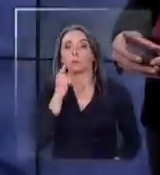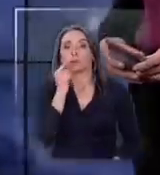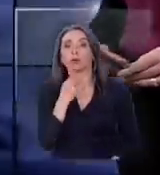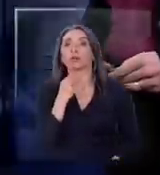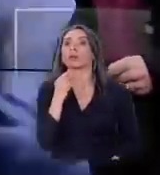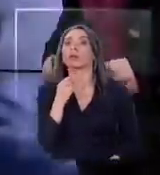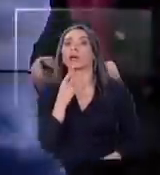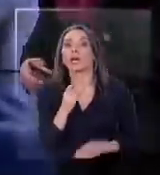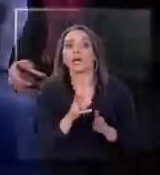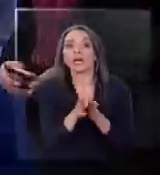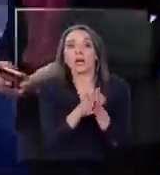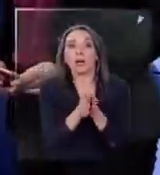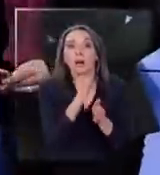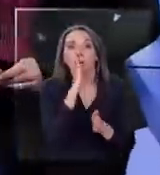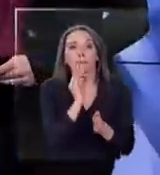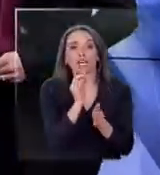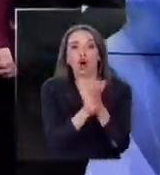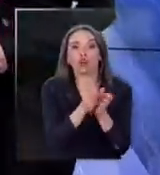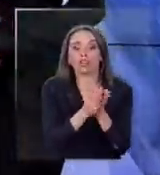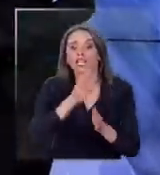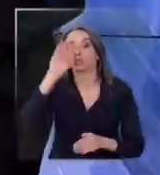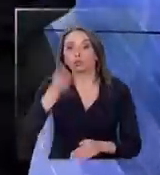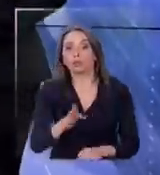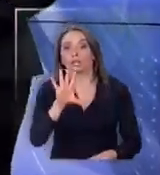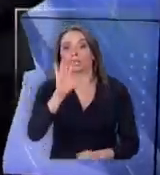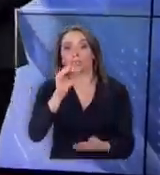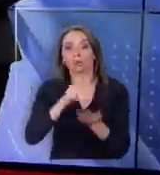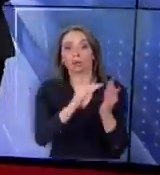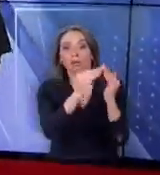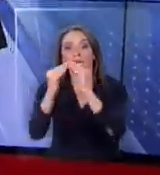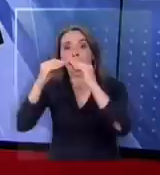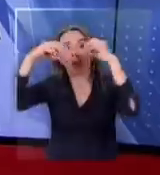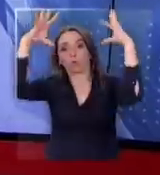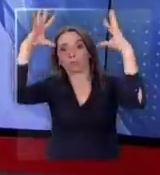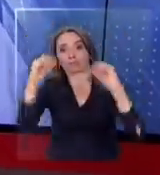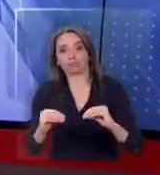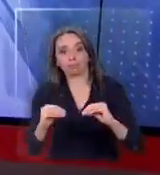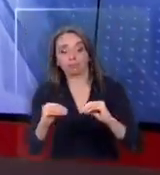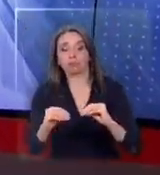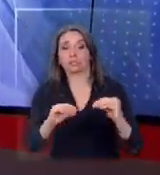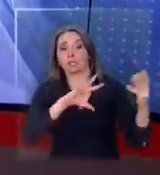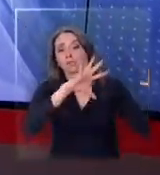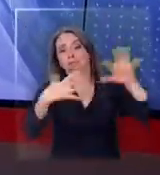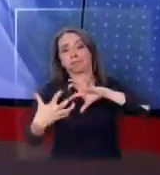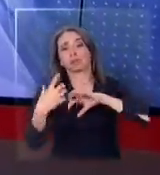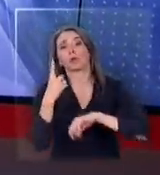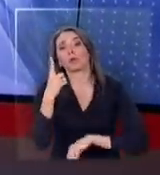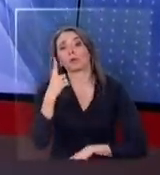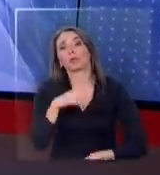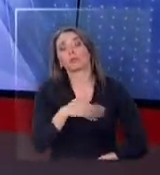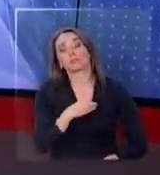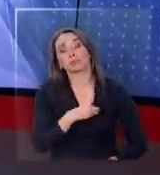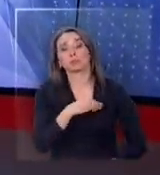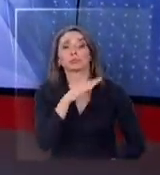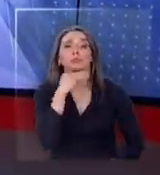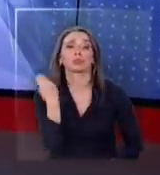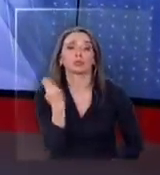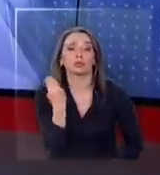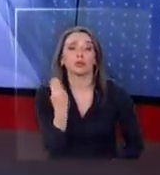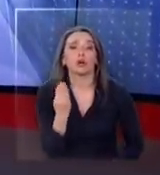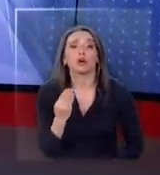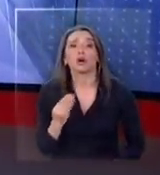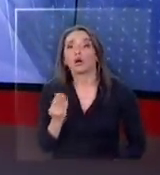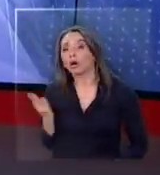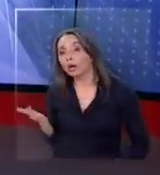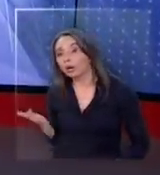tren suspendido, 50.000 hogares sin energía eléctrica, devastadores efectos, lamentablemente una persona fallecida, Yael